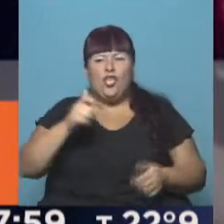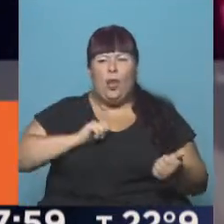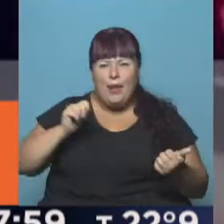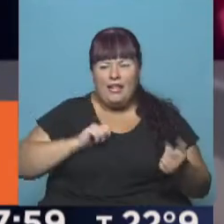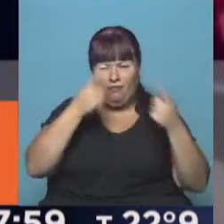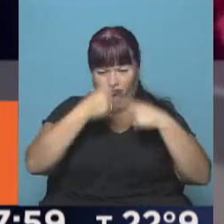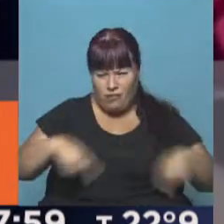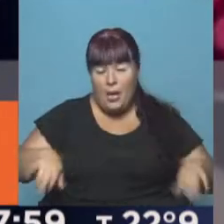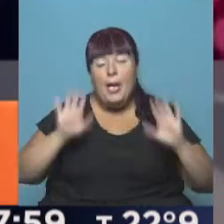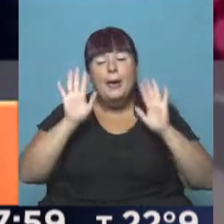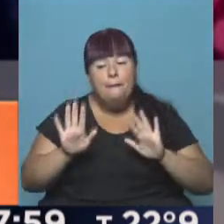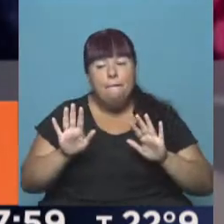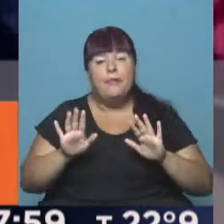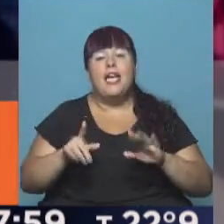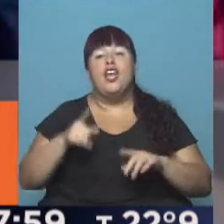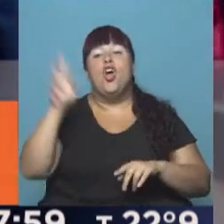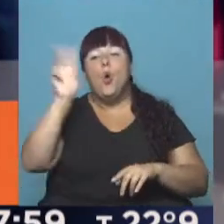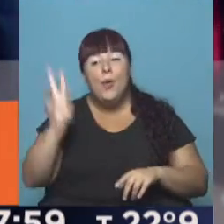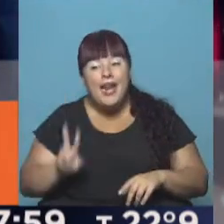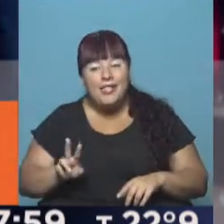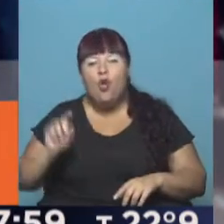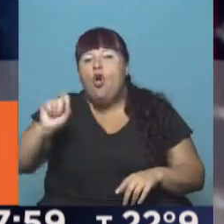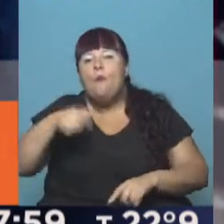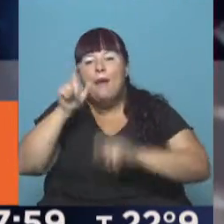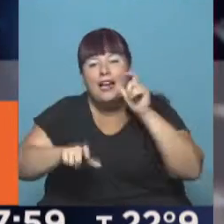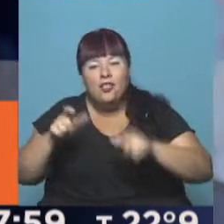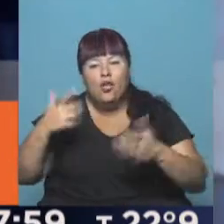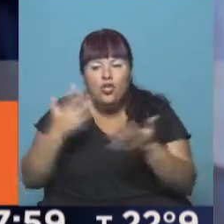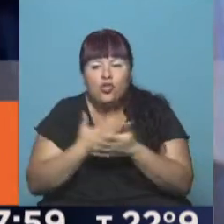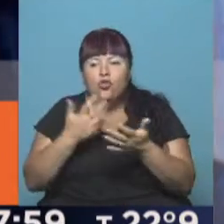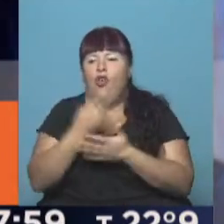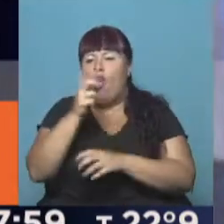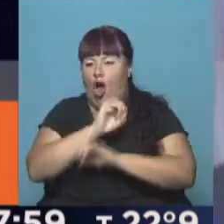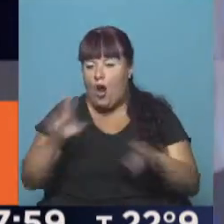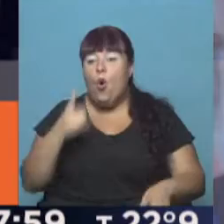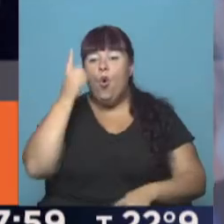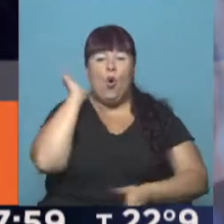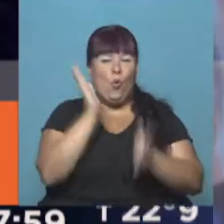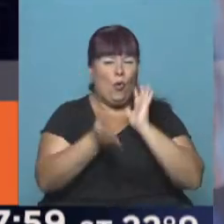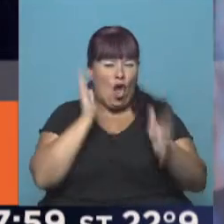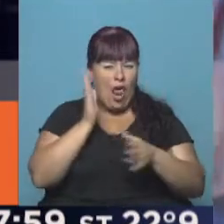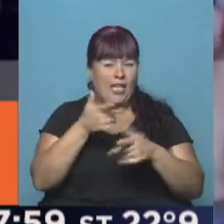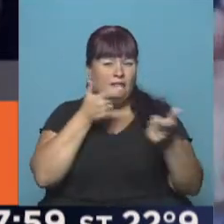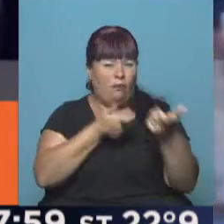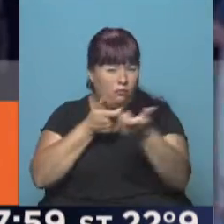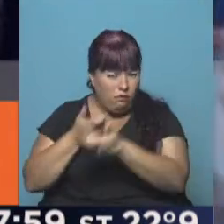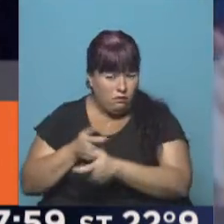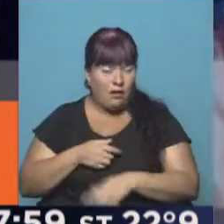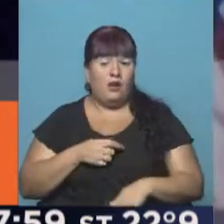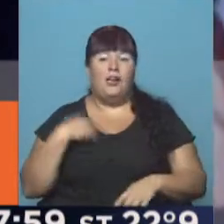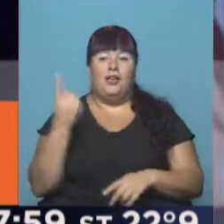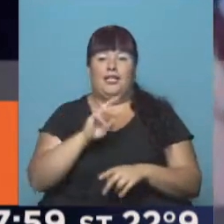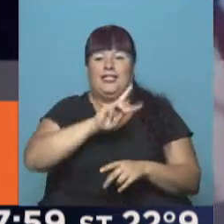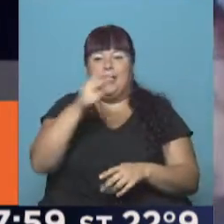militares, etcétera. Pero el venezolano común está sometido a dos grandes tragedias. Una es la violencia armada. Somos